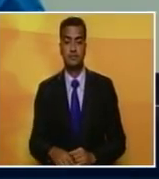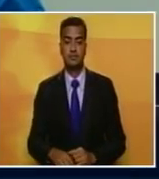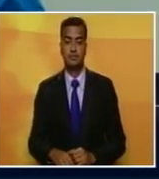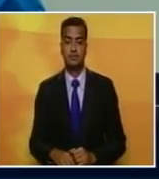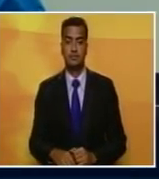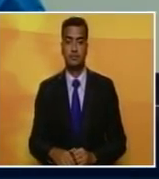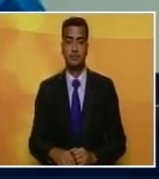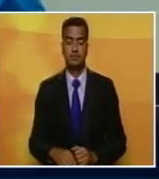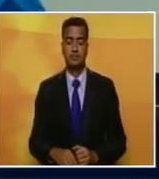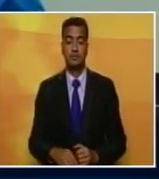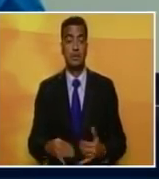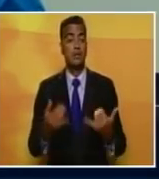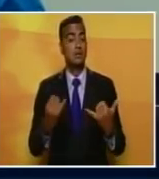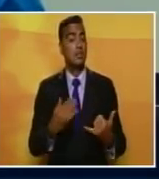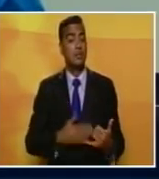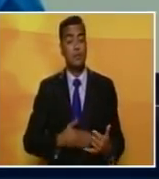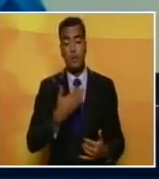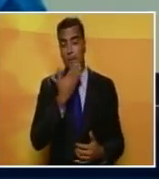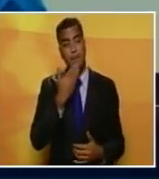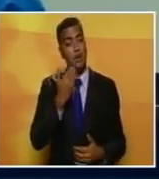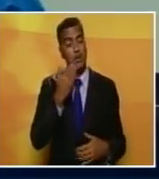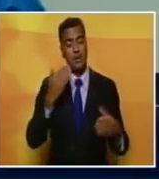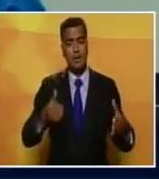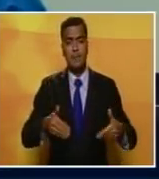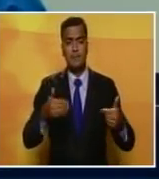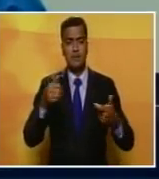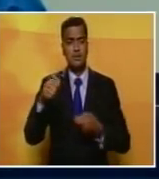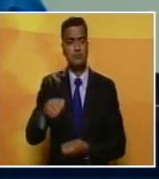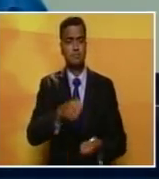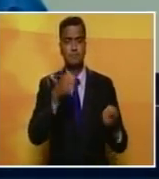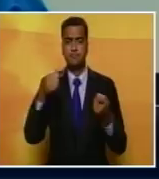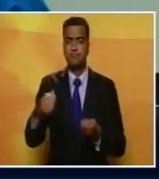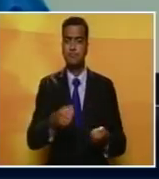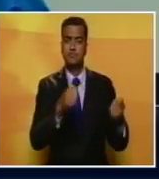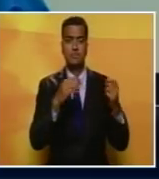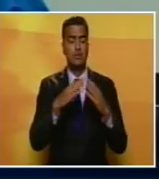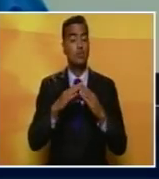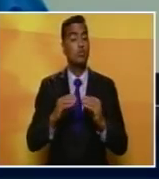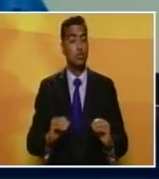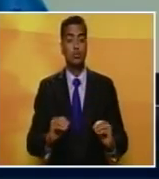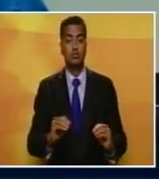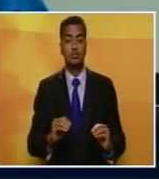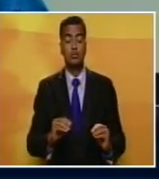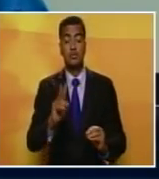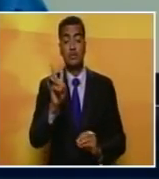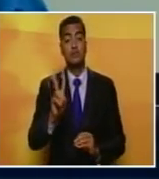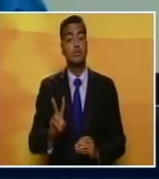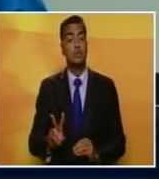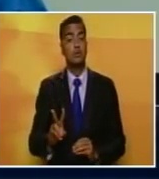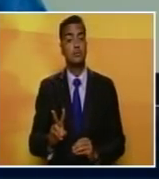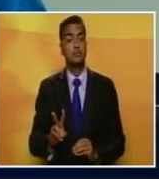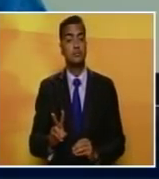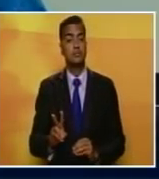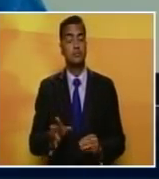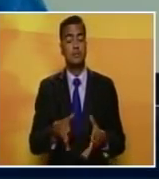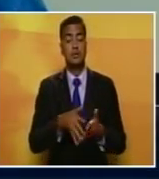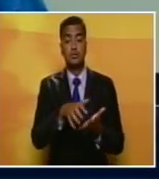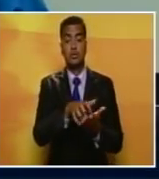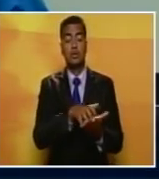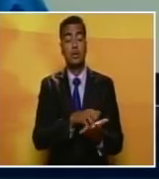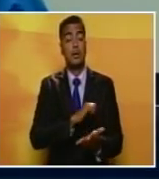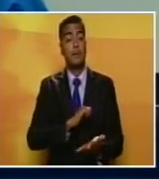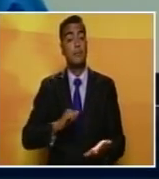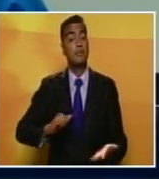los pasos para que la criptomoneda en el mes de febrero ya arranque sus funciones de